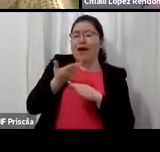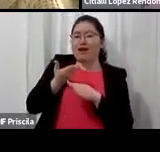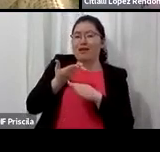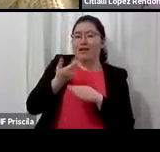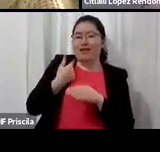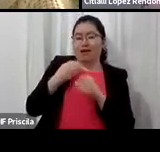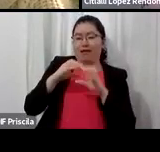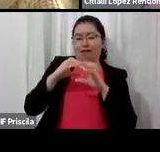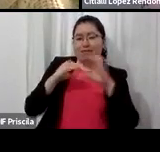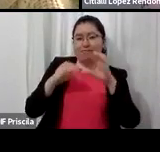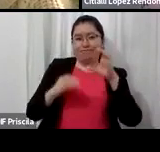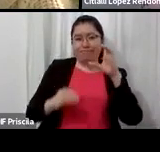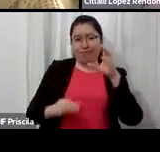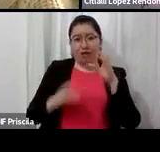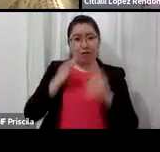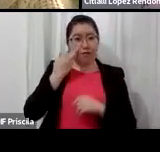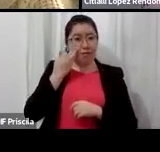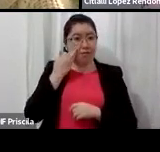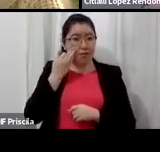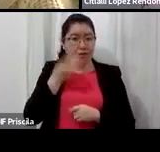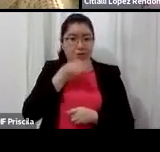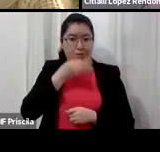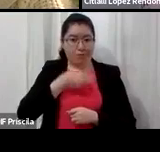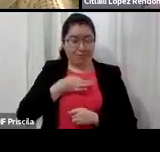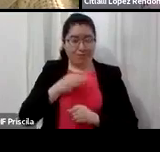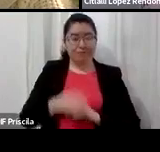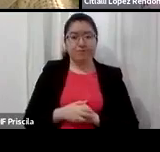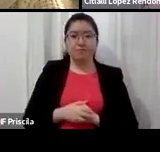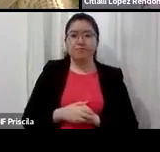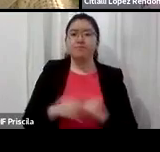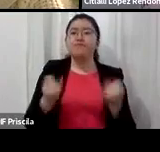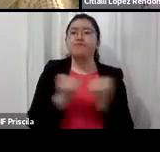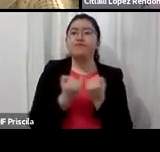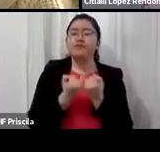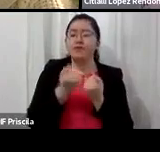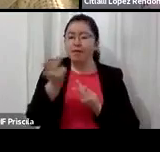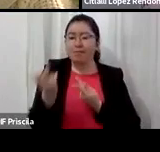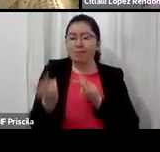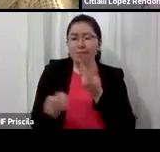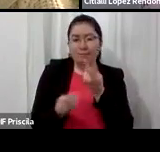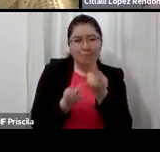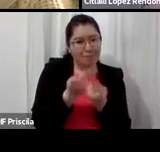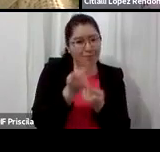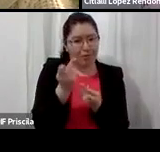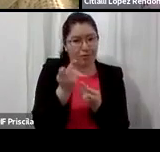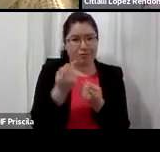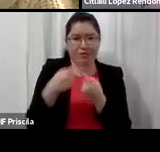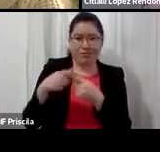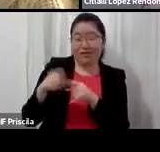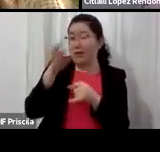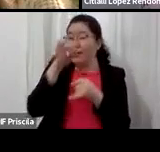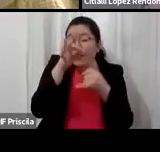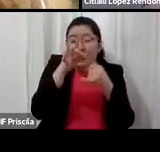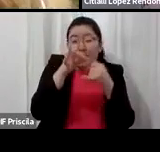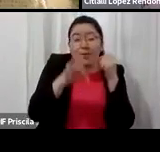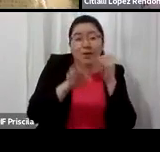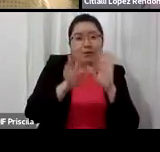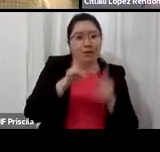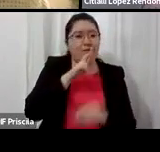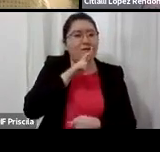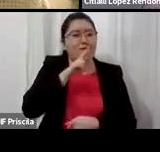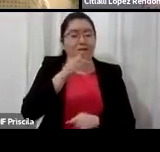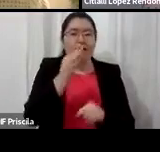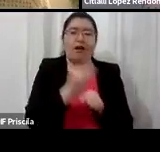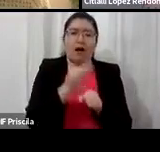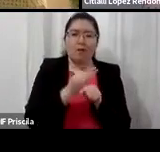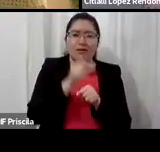recibido ya en Facebook. Tenemos preguntas también en ambas plataformas, las vamos a dejar al final para poder seguir un poco